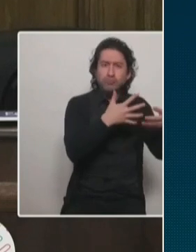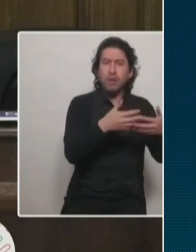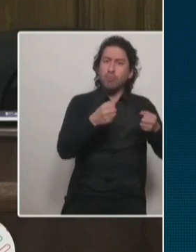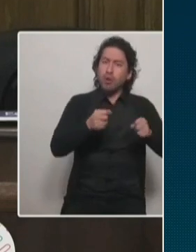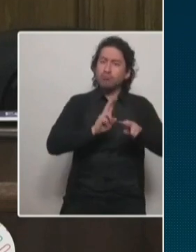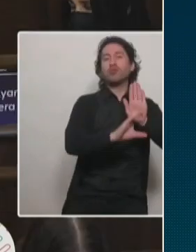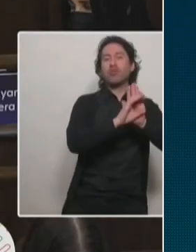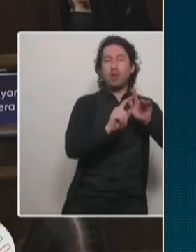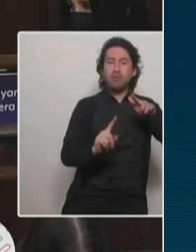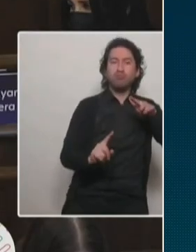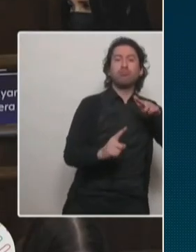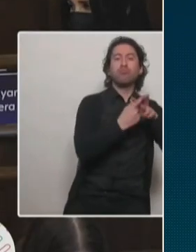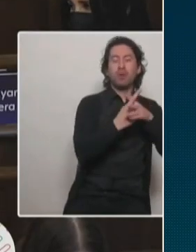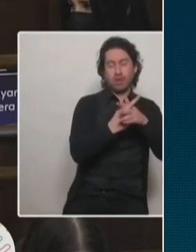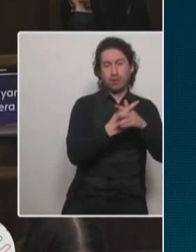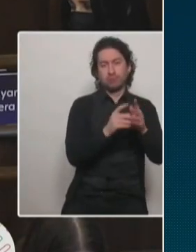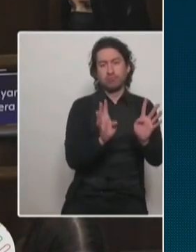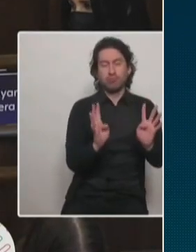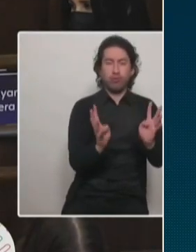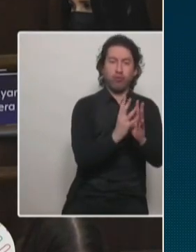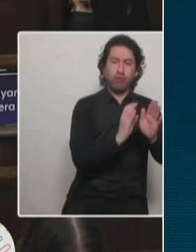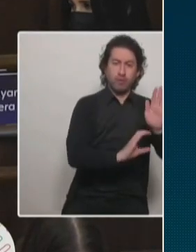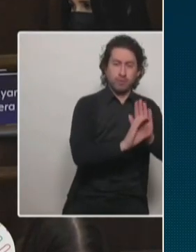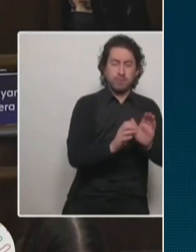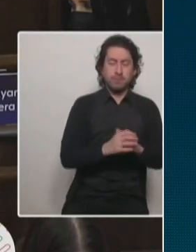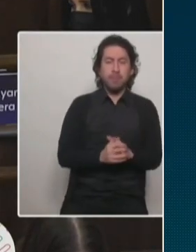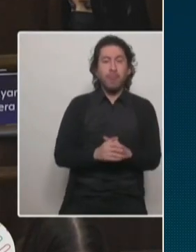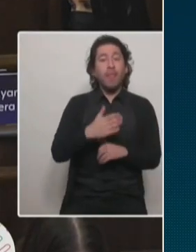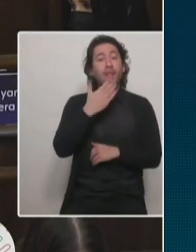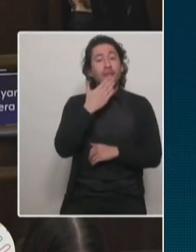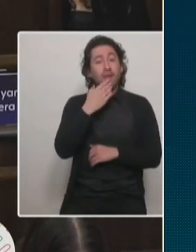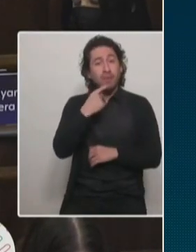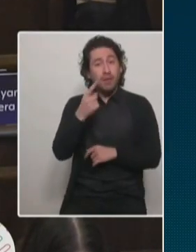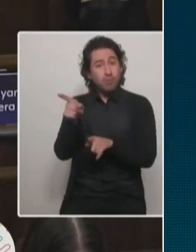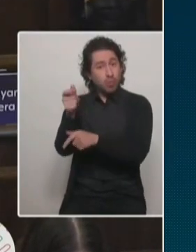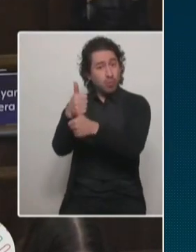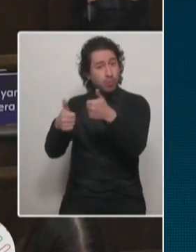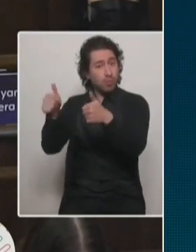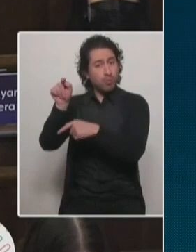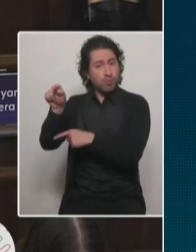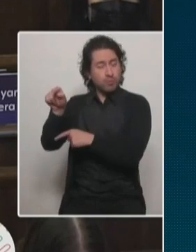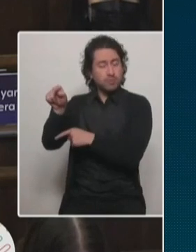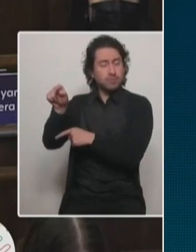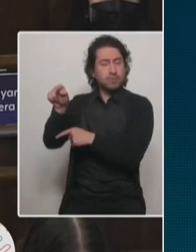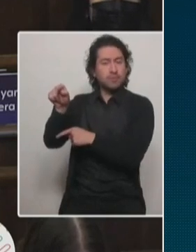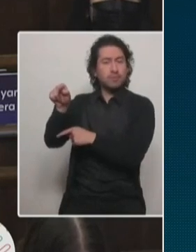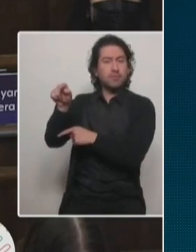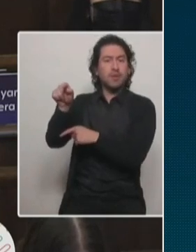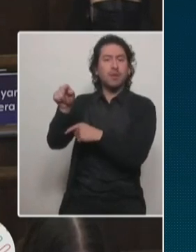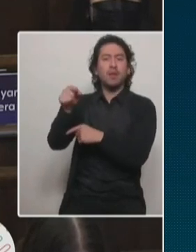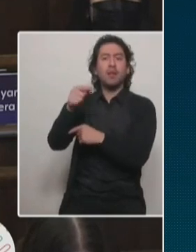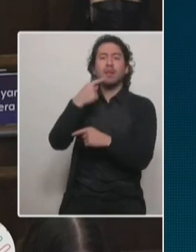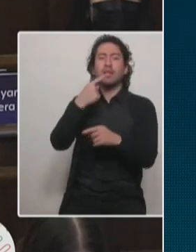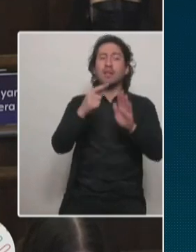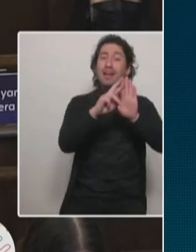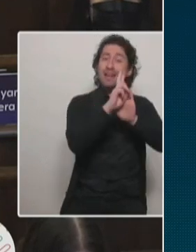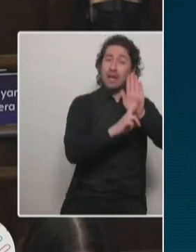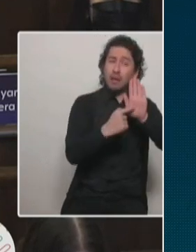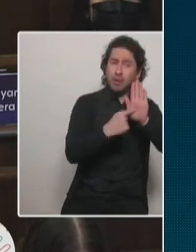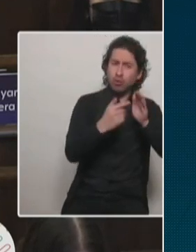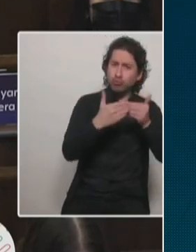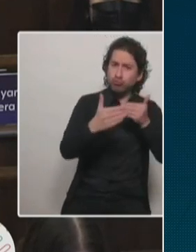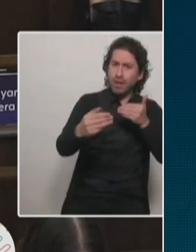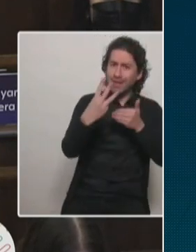no nosotros nos vamos a poner de acuerdo y ahí yo creo que había mucha de verdad mucha